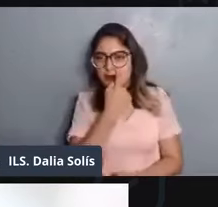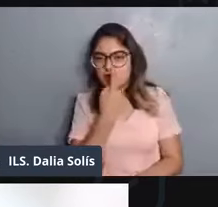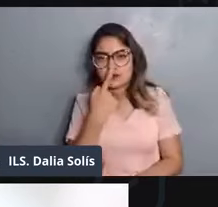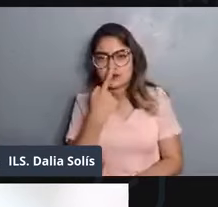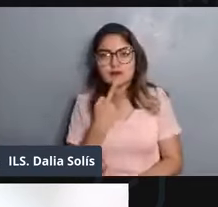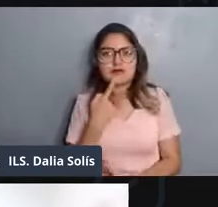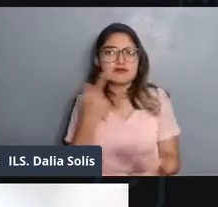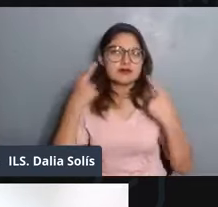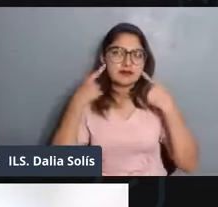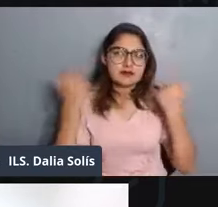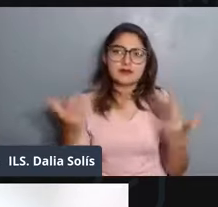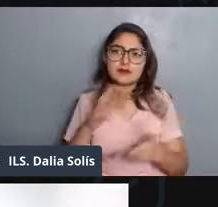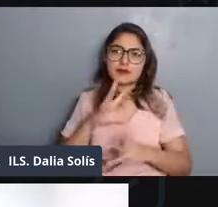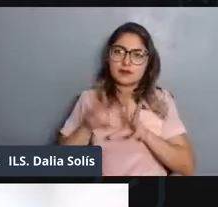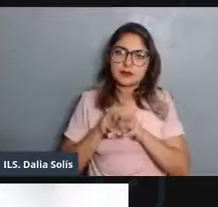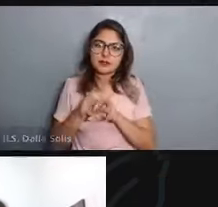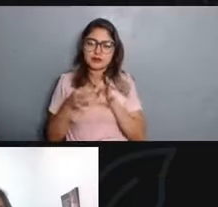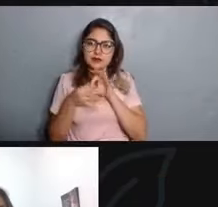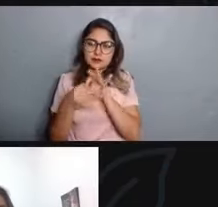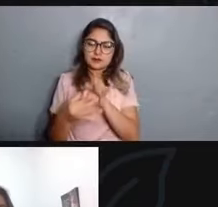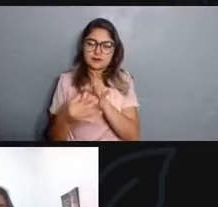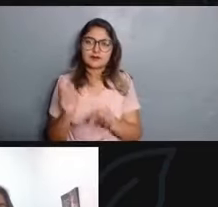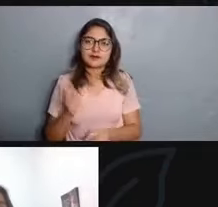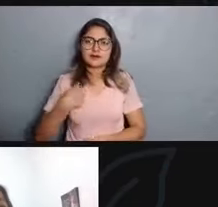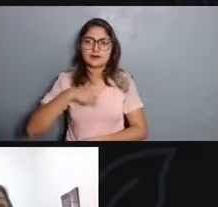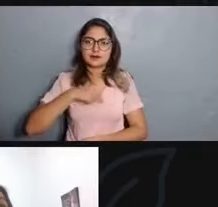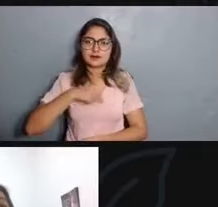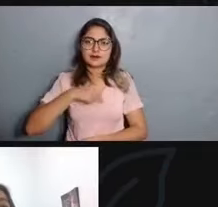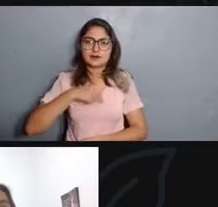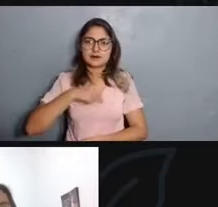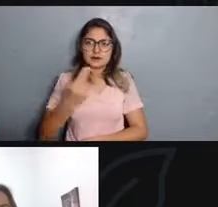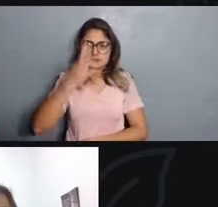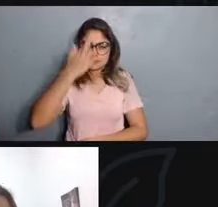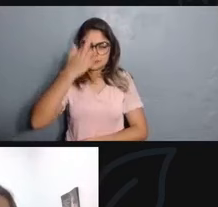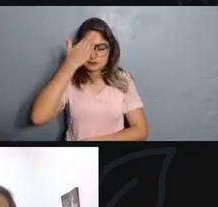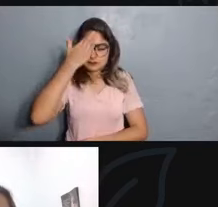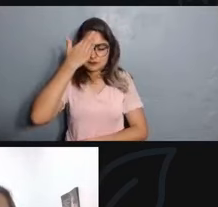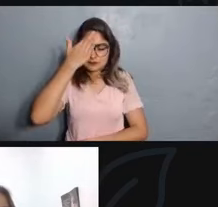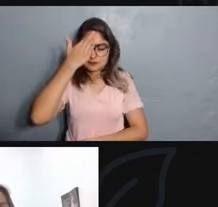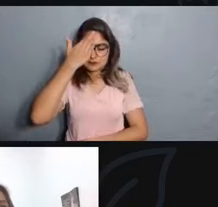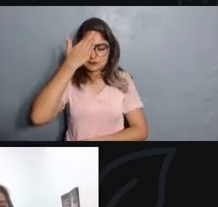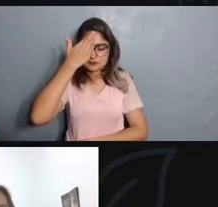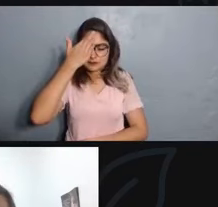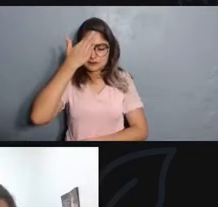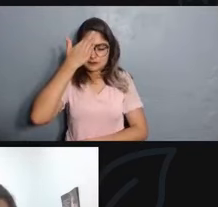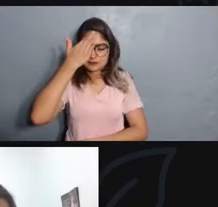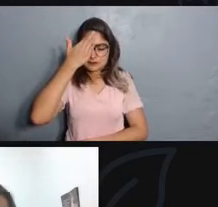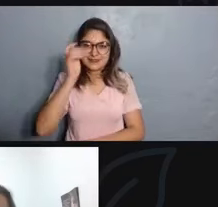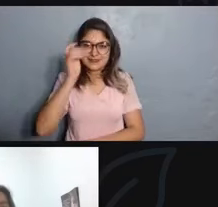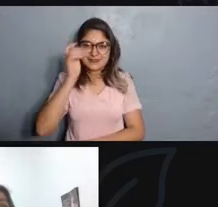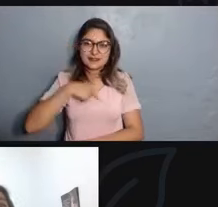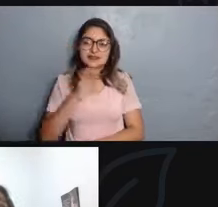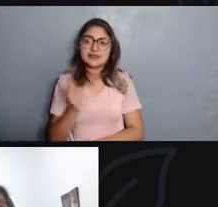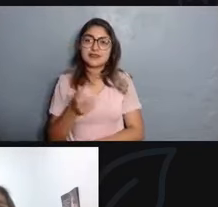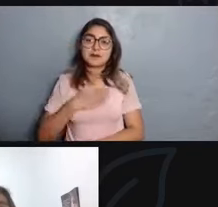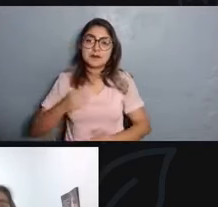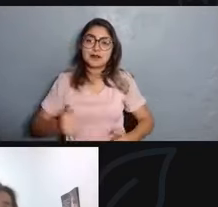cuerpo y las interacciones con las que estoy. Y las personas